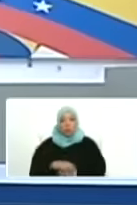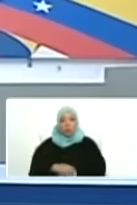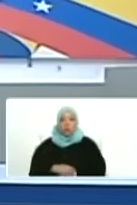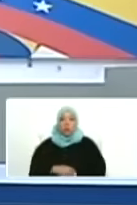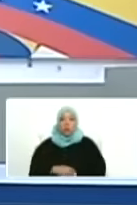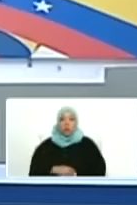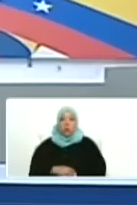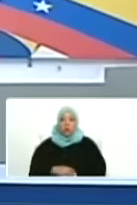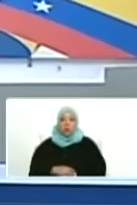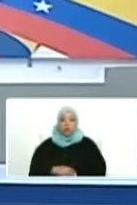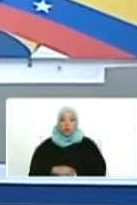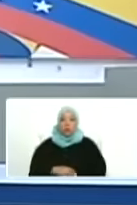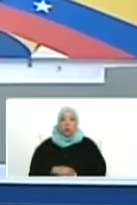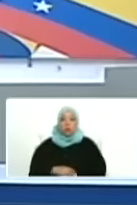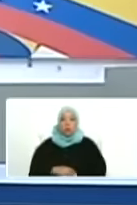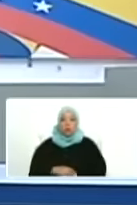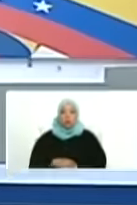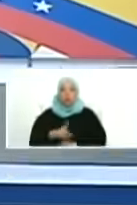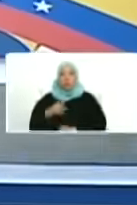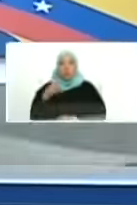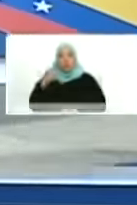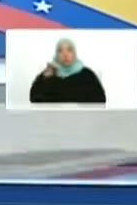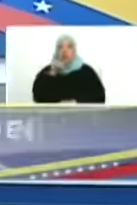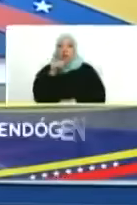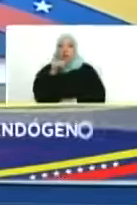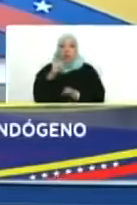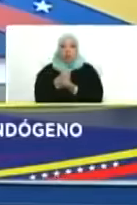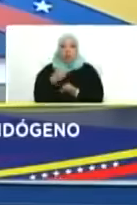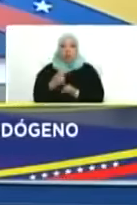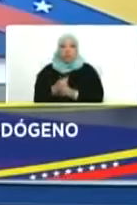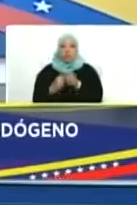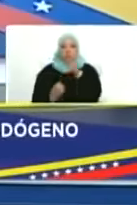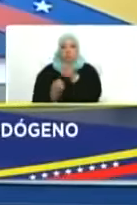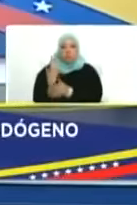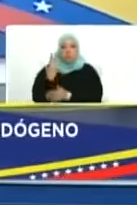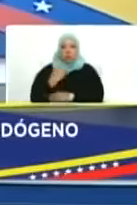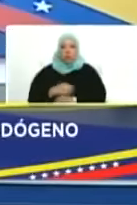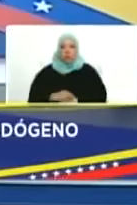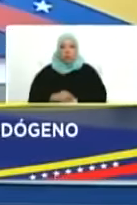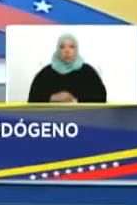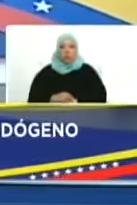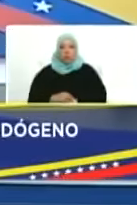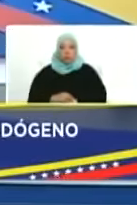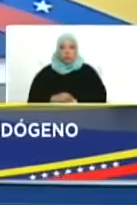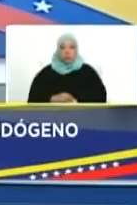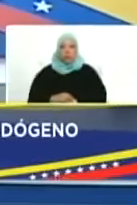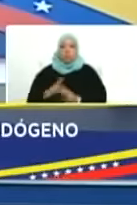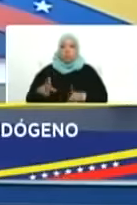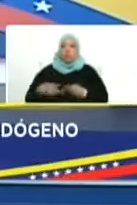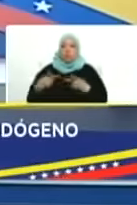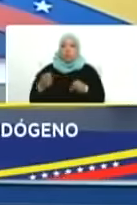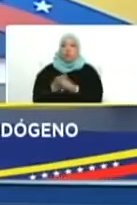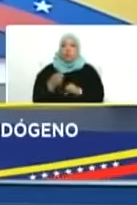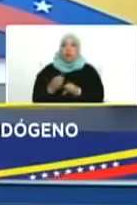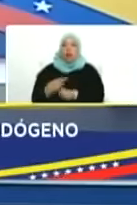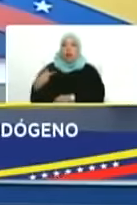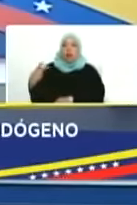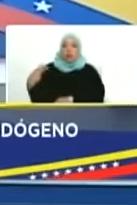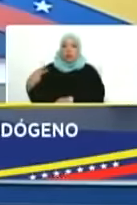bueno, las tejerías reverdeció, renació, y aquí vamos a entregar allá en las